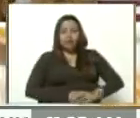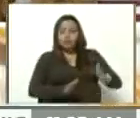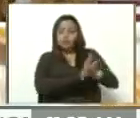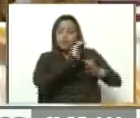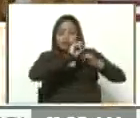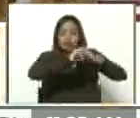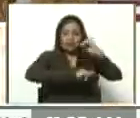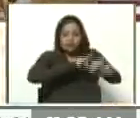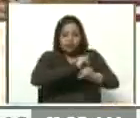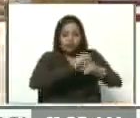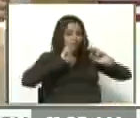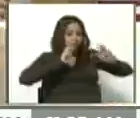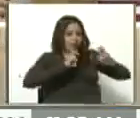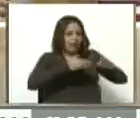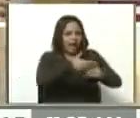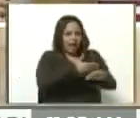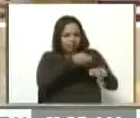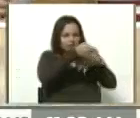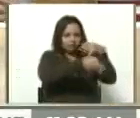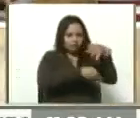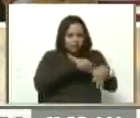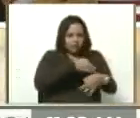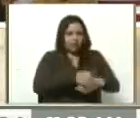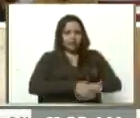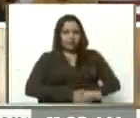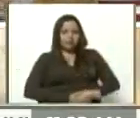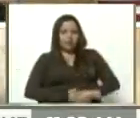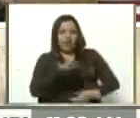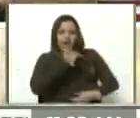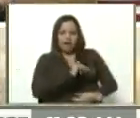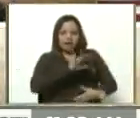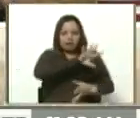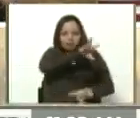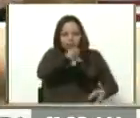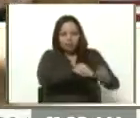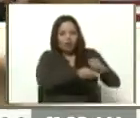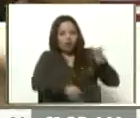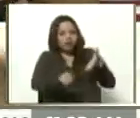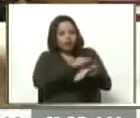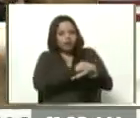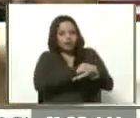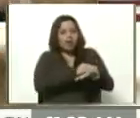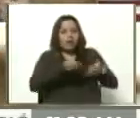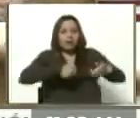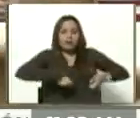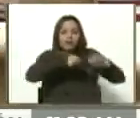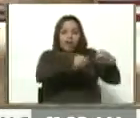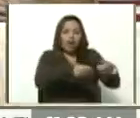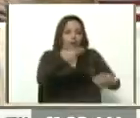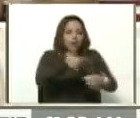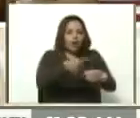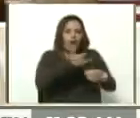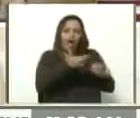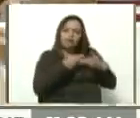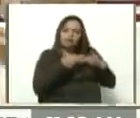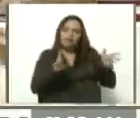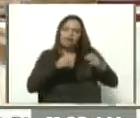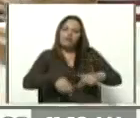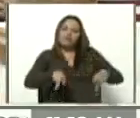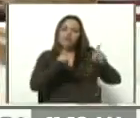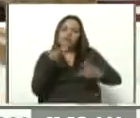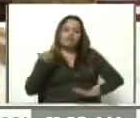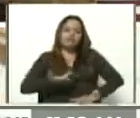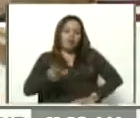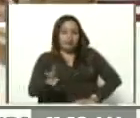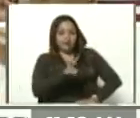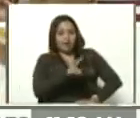ya hemos señalado, digamos, la reconfiguración del mercado petrolero abre una oportunidad importantísima para